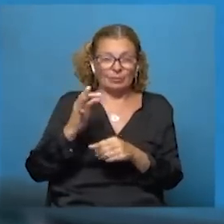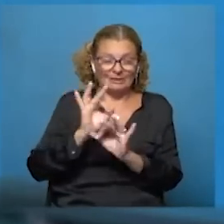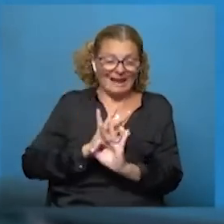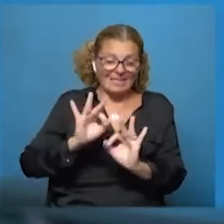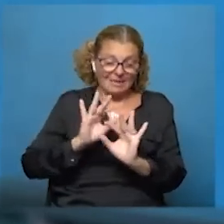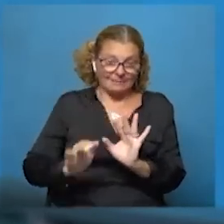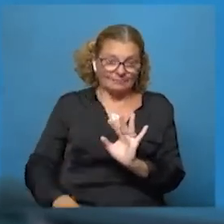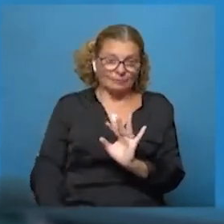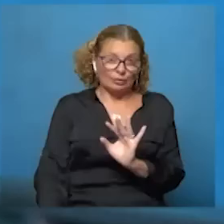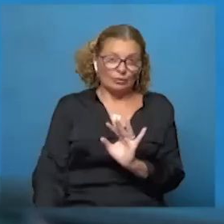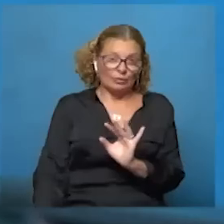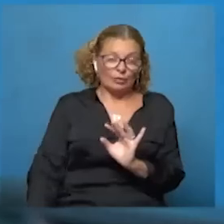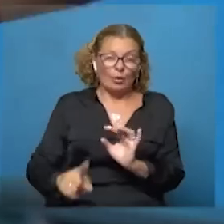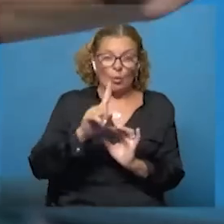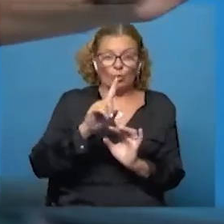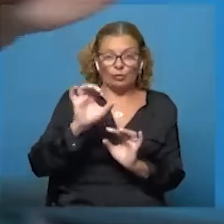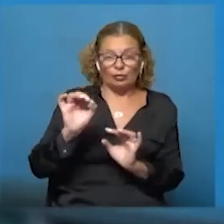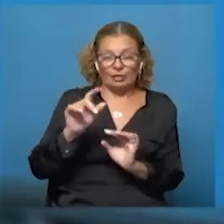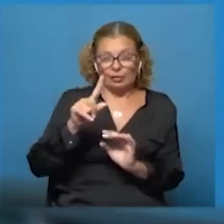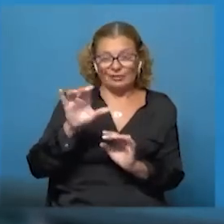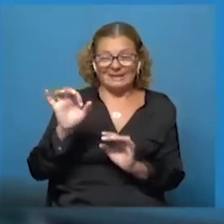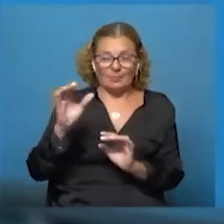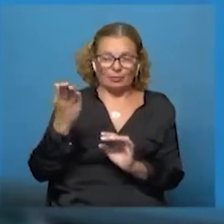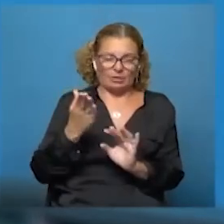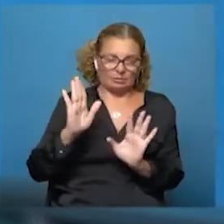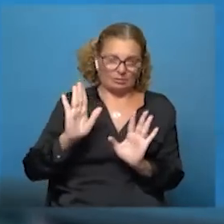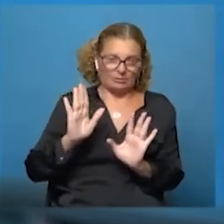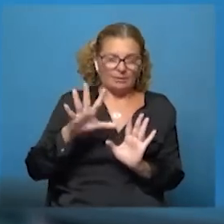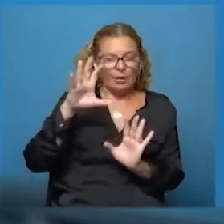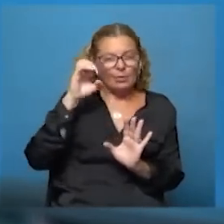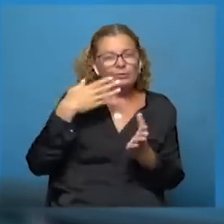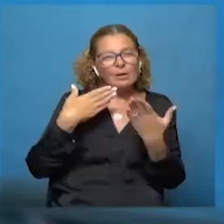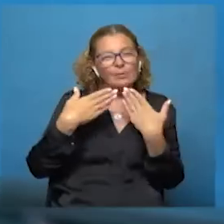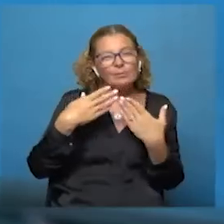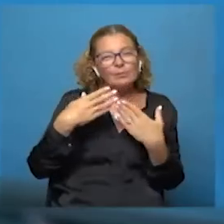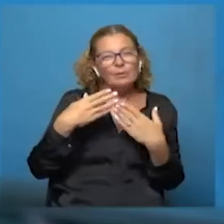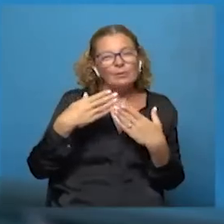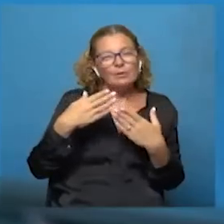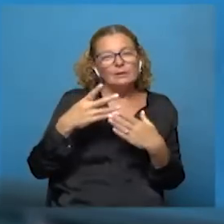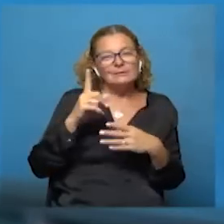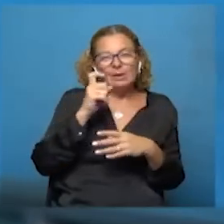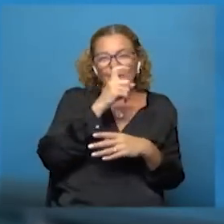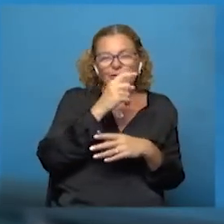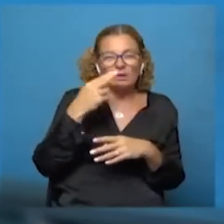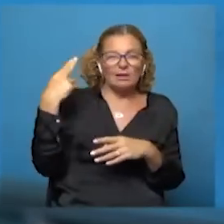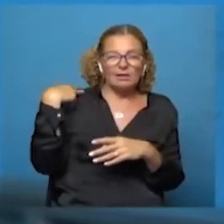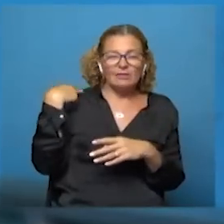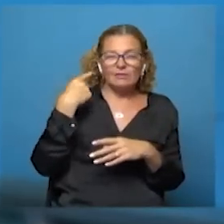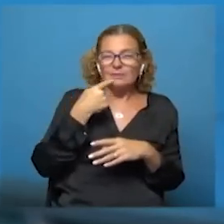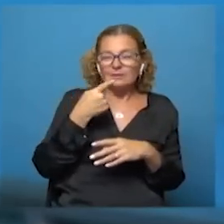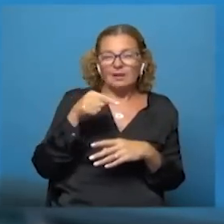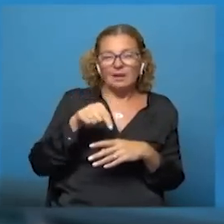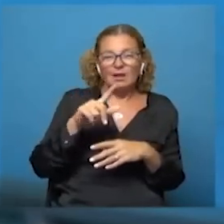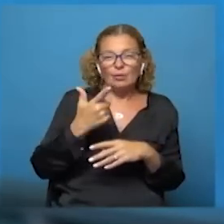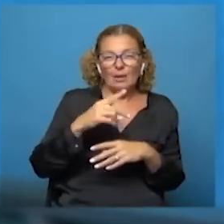haya ninguno o uno cero 100% me acuerdo una charla en Boca El jefe está bueno en vos me miraba y me digas pero